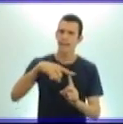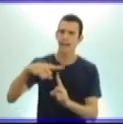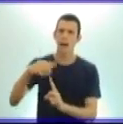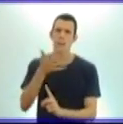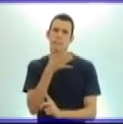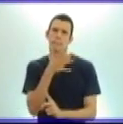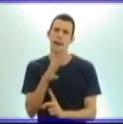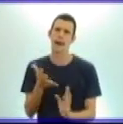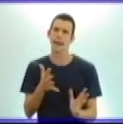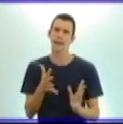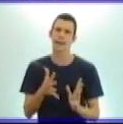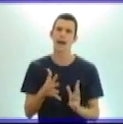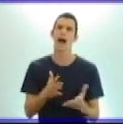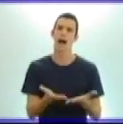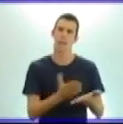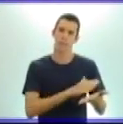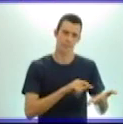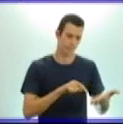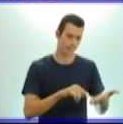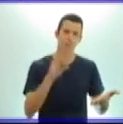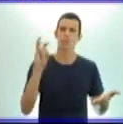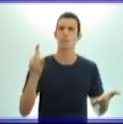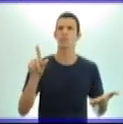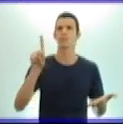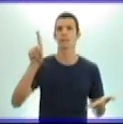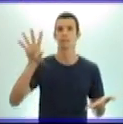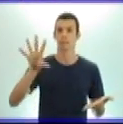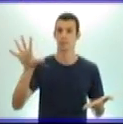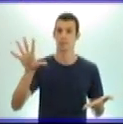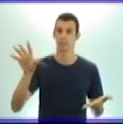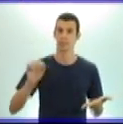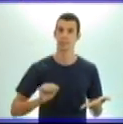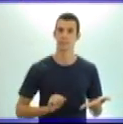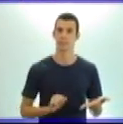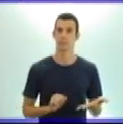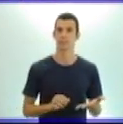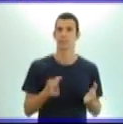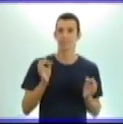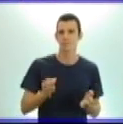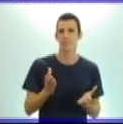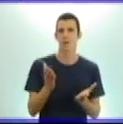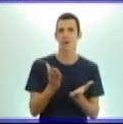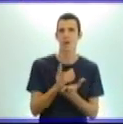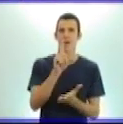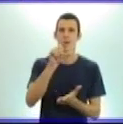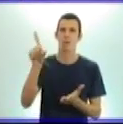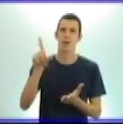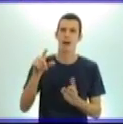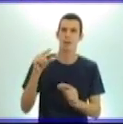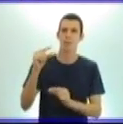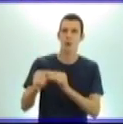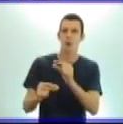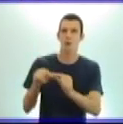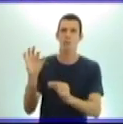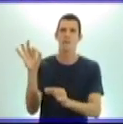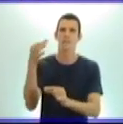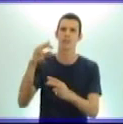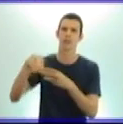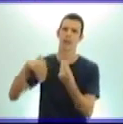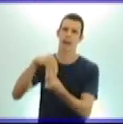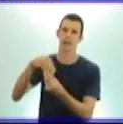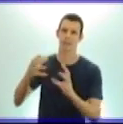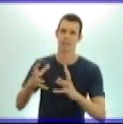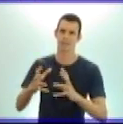página 155 para los centros experimentales del perfeccionamiento y son